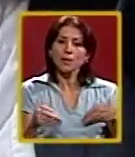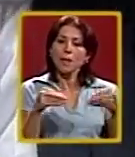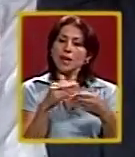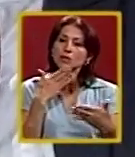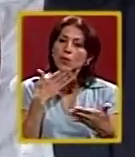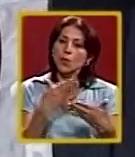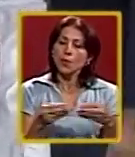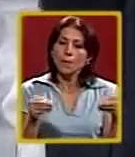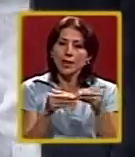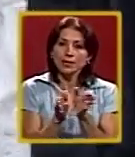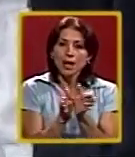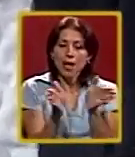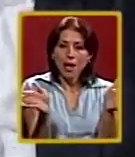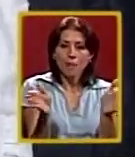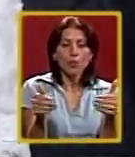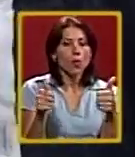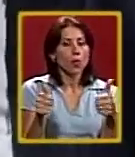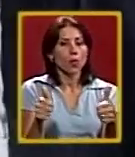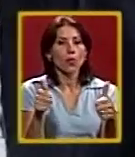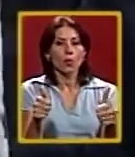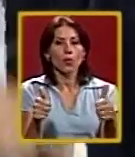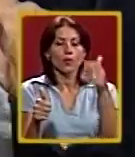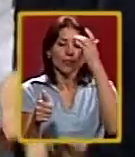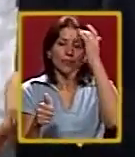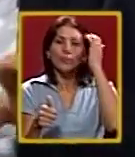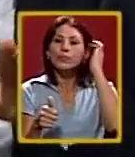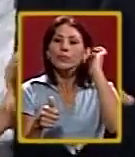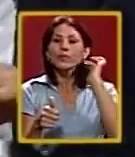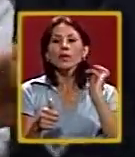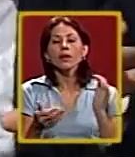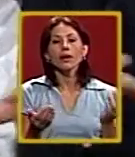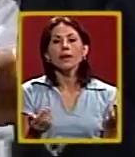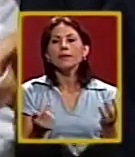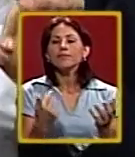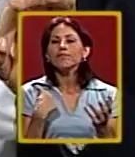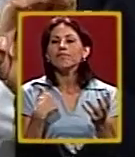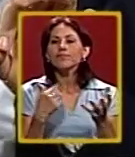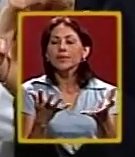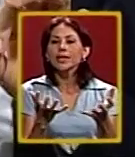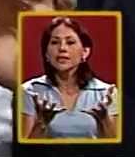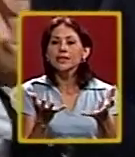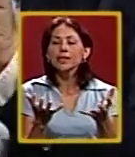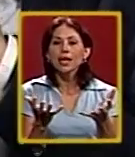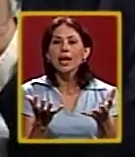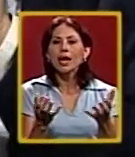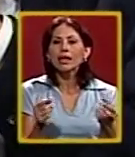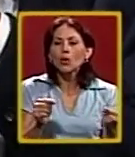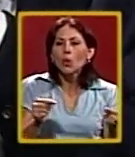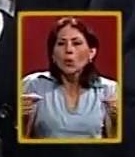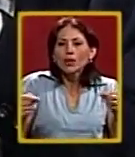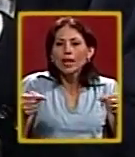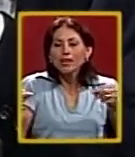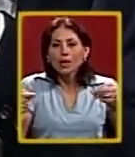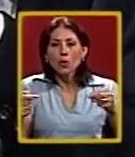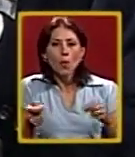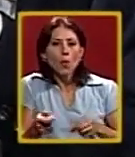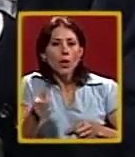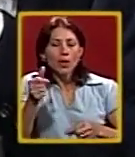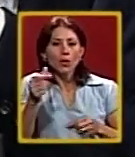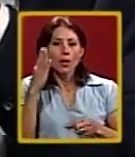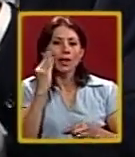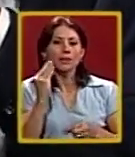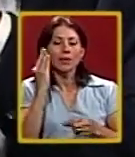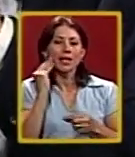rico en realizaciones. Sí. Quisiera contrastar un poquito la experiencia de